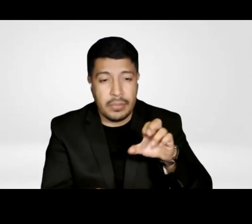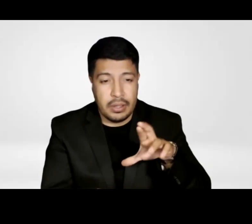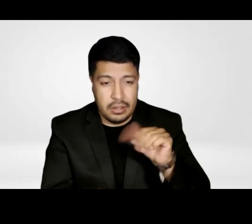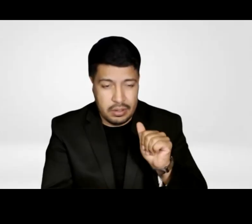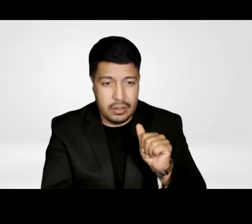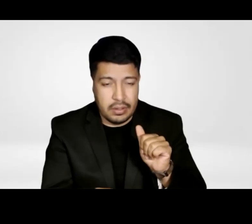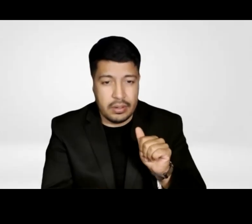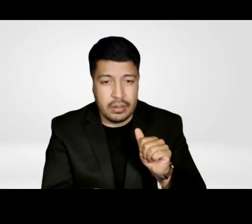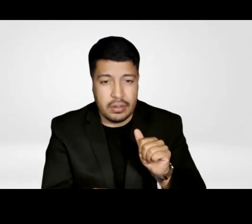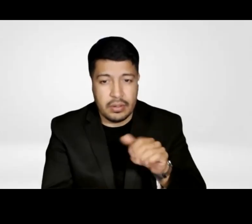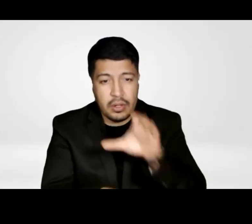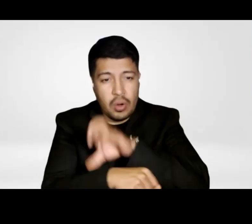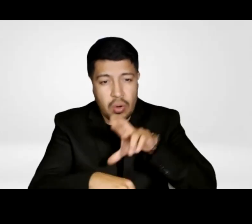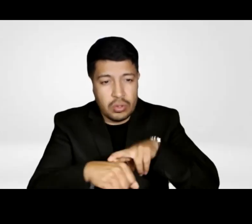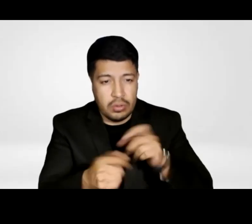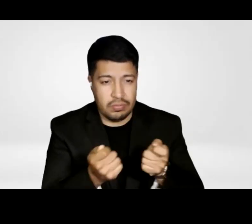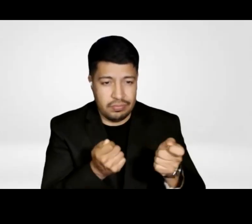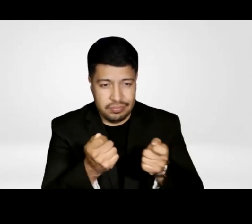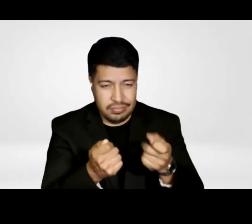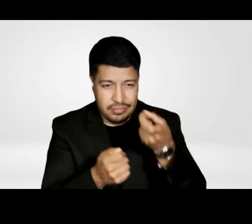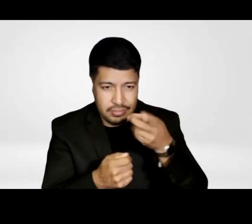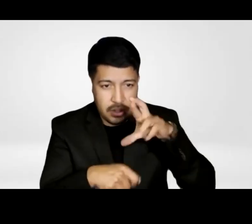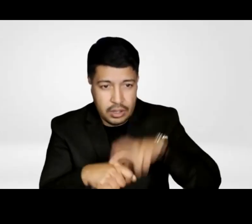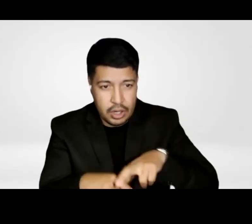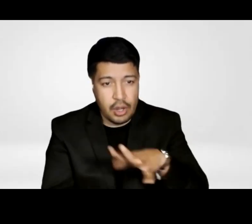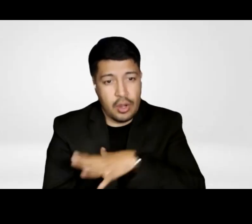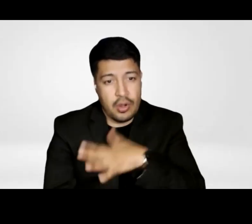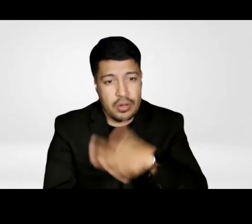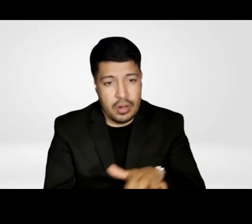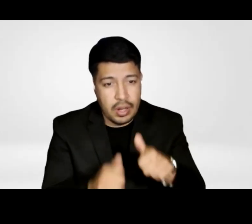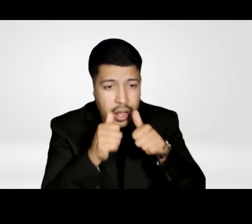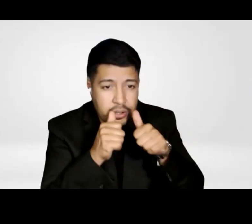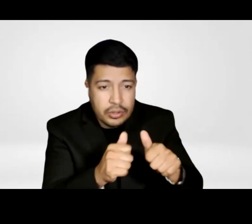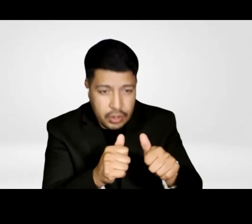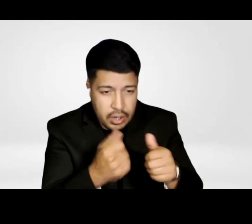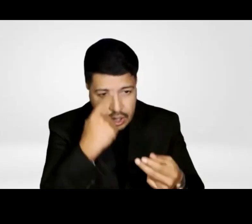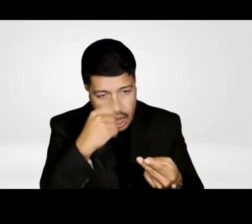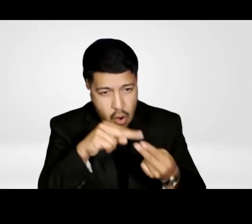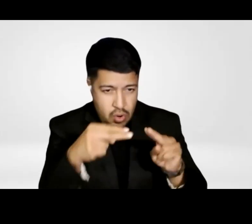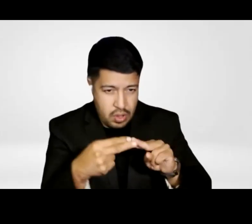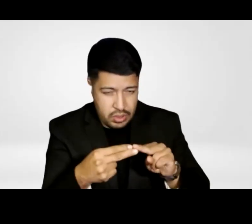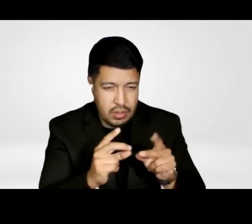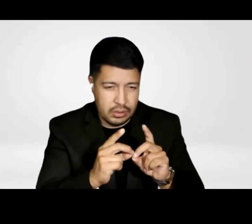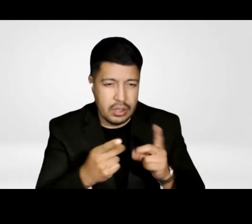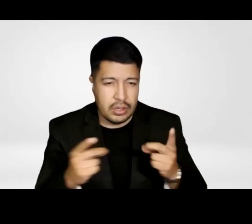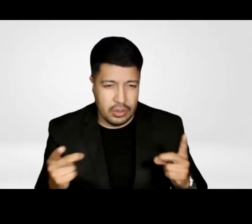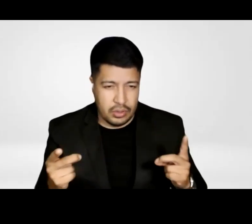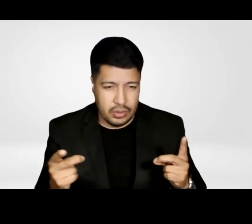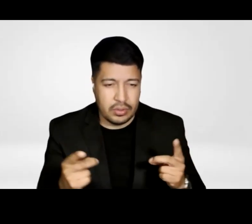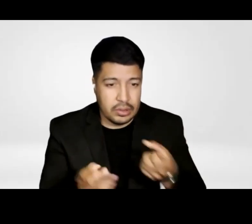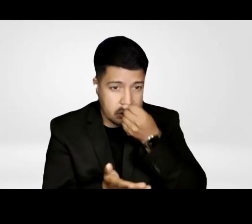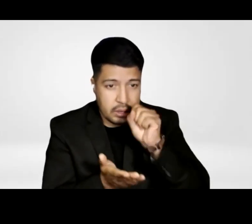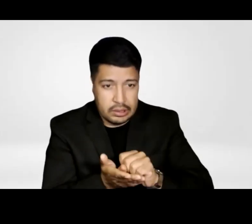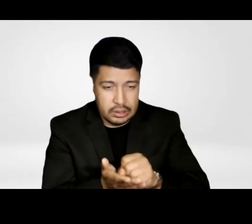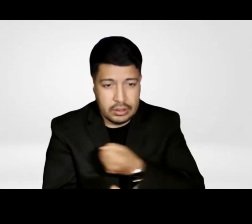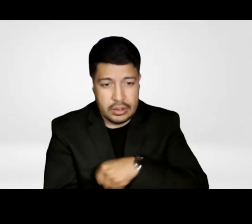está a cargo de la coordinación médica de la Dirección General de Atención al Neurodesarrollo de la Secretaría de Salud de